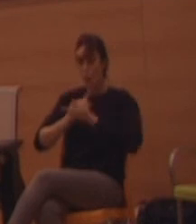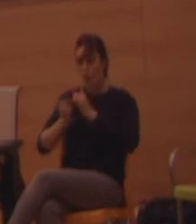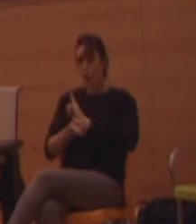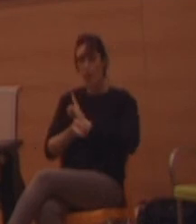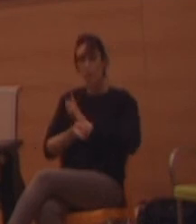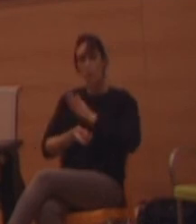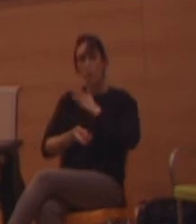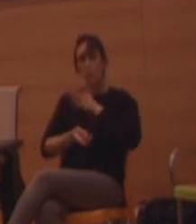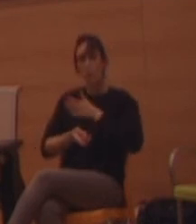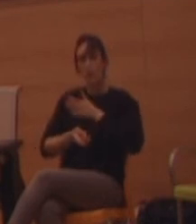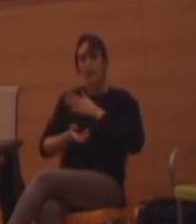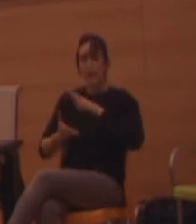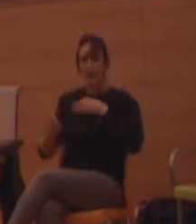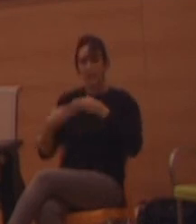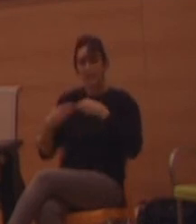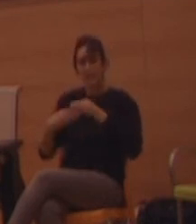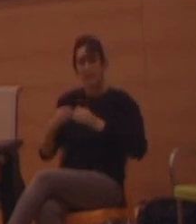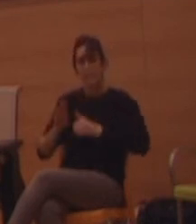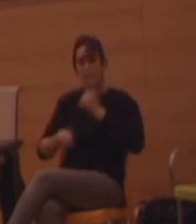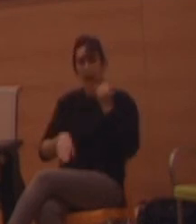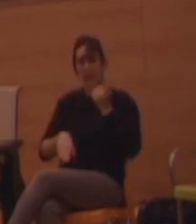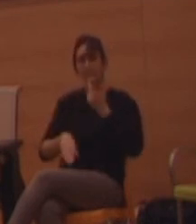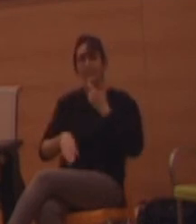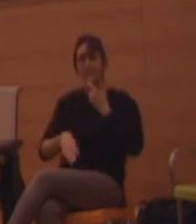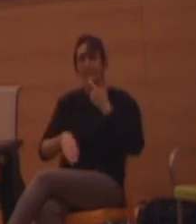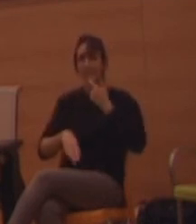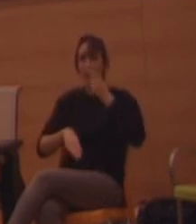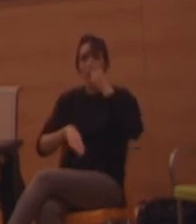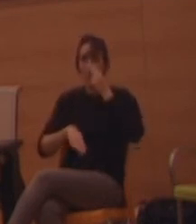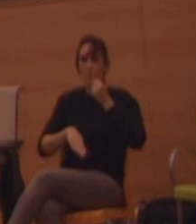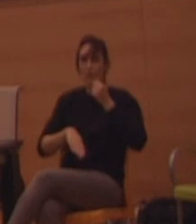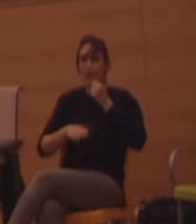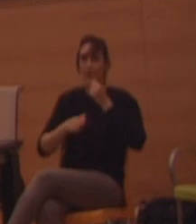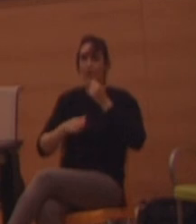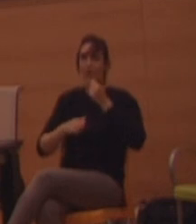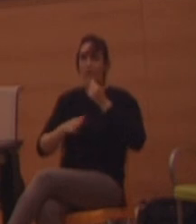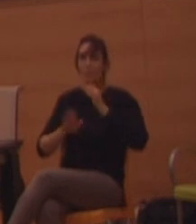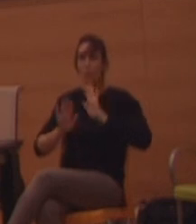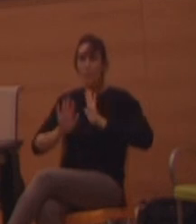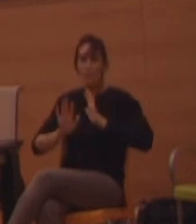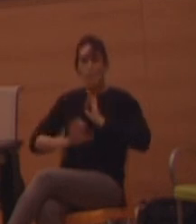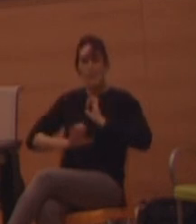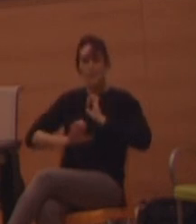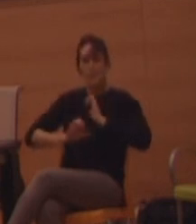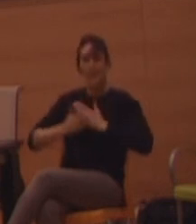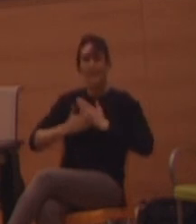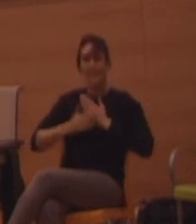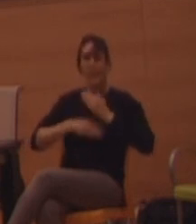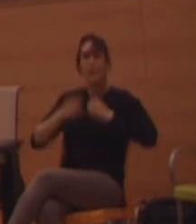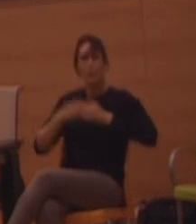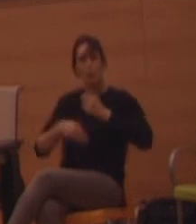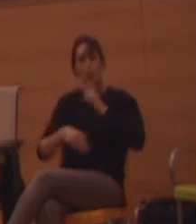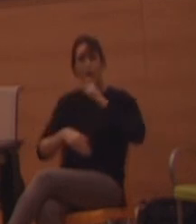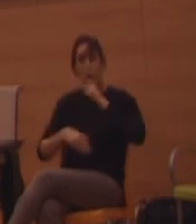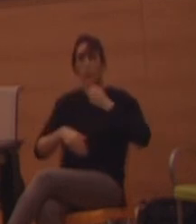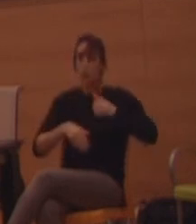otro médico que era más accesible y dije, déjanos el pie al equipo unos días a ver cómo evoluciona. Entonces optamos por ponerle unos apósitos